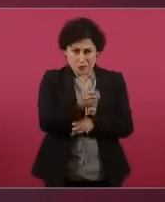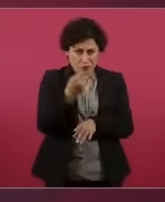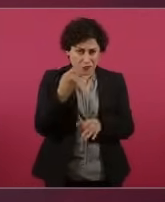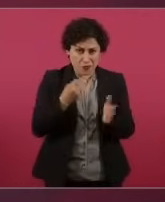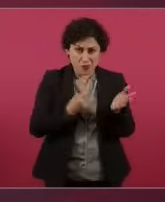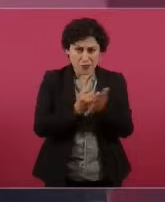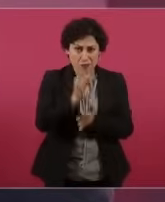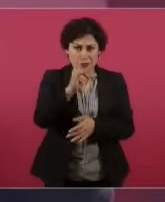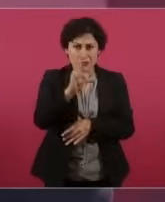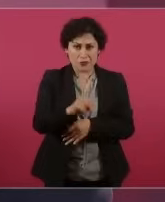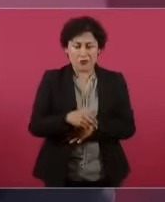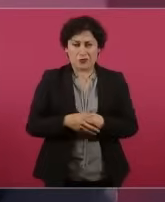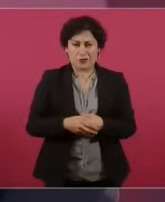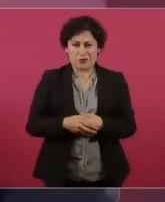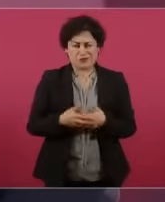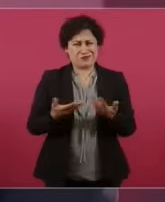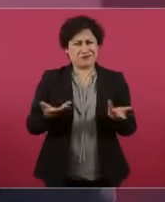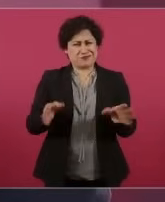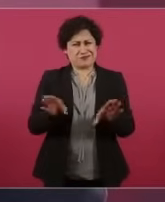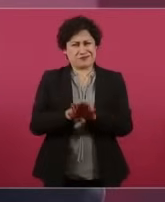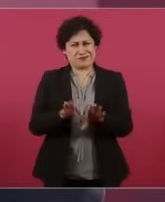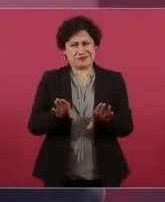de que tú